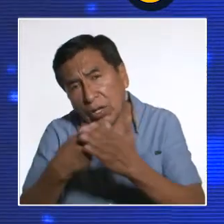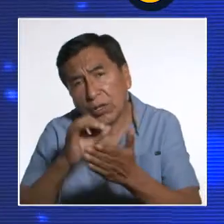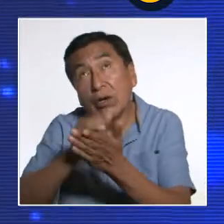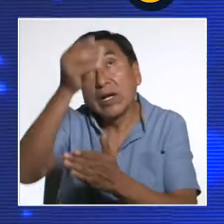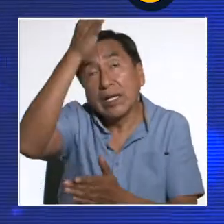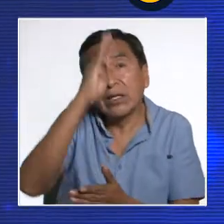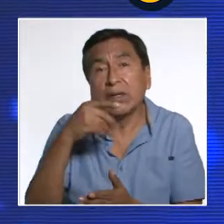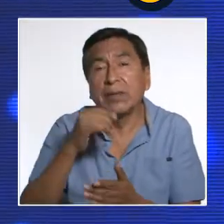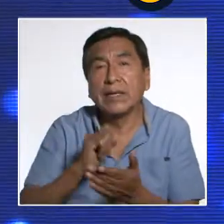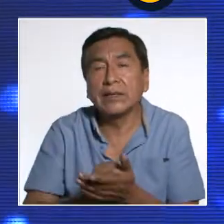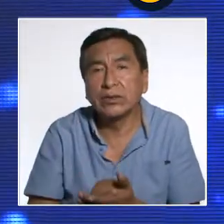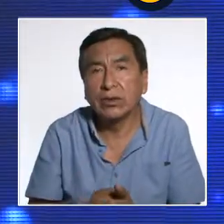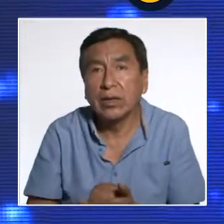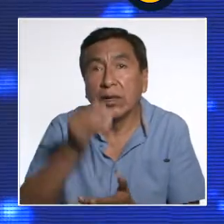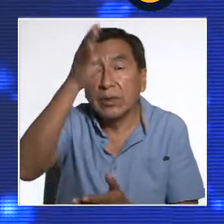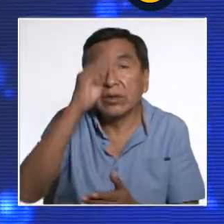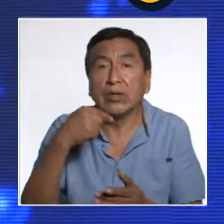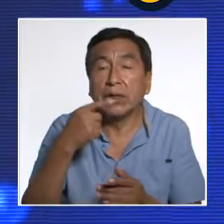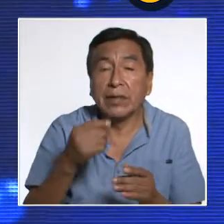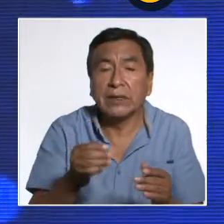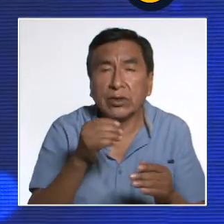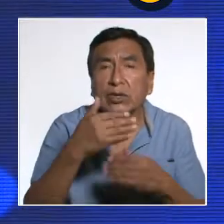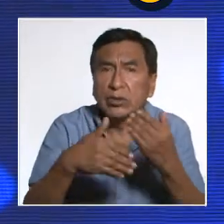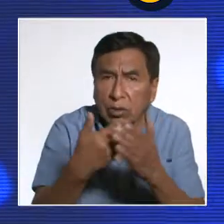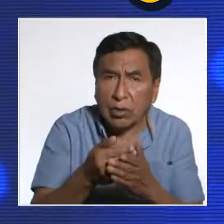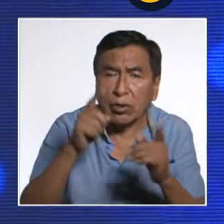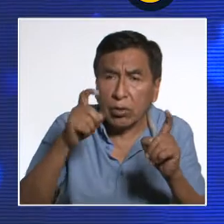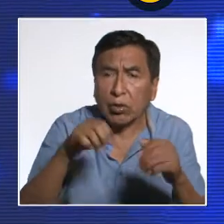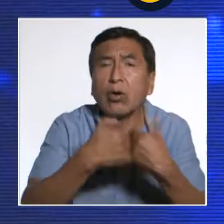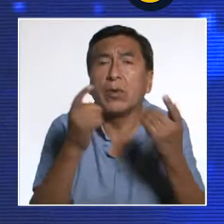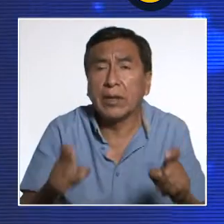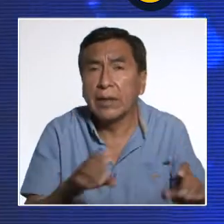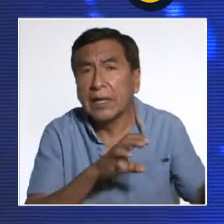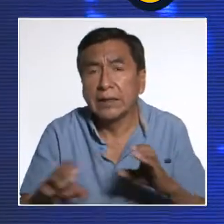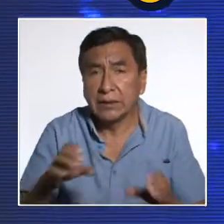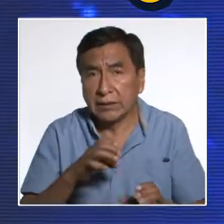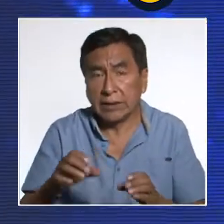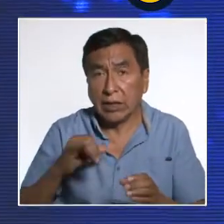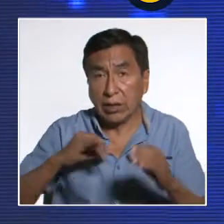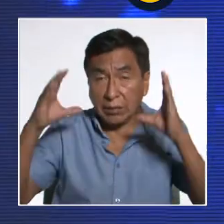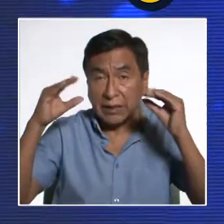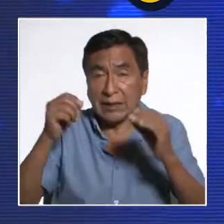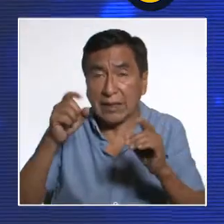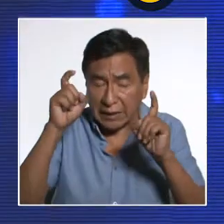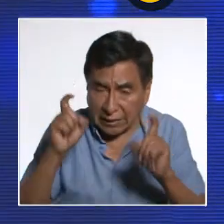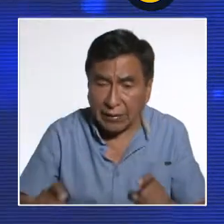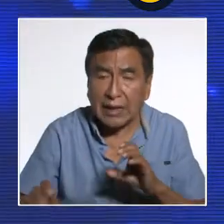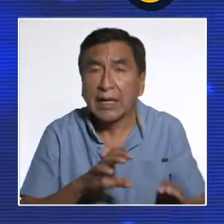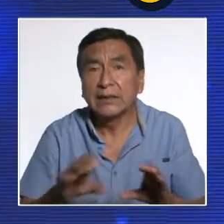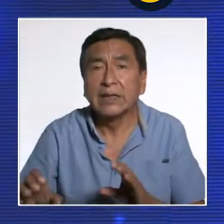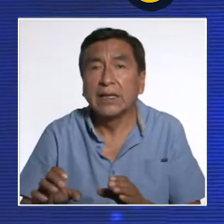le había dado directrices. Dios les había dicho que solamente iban a hacer lo que él decía que deberían